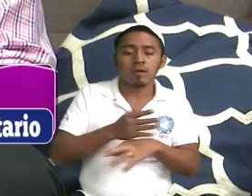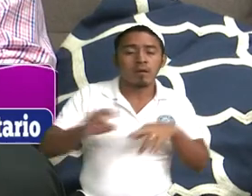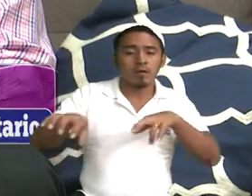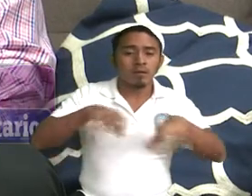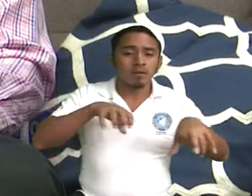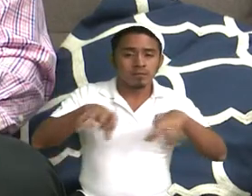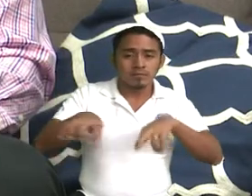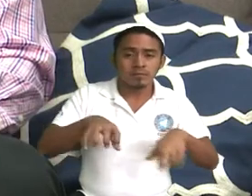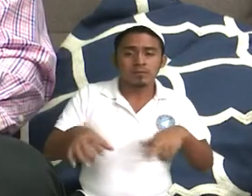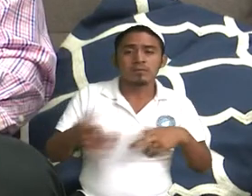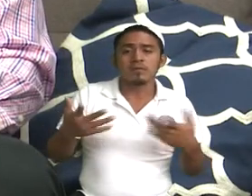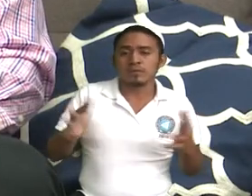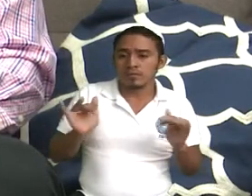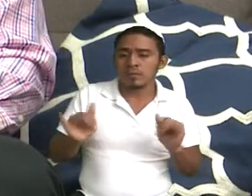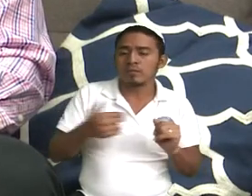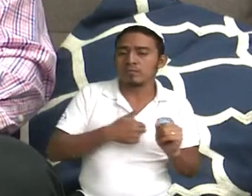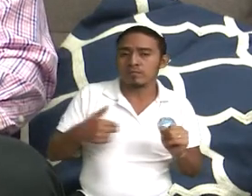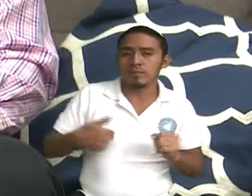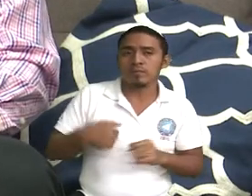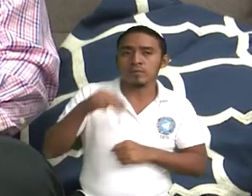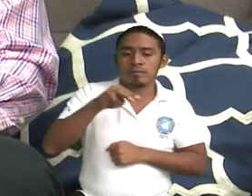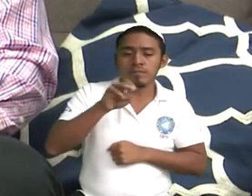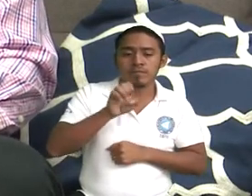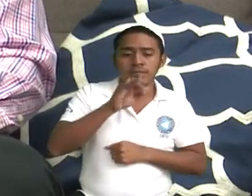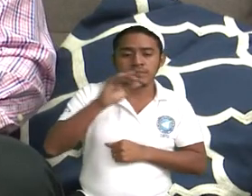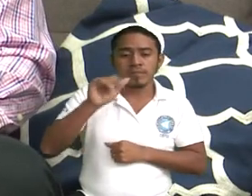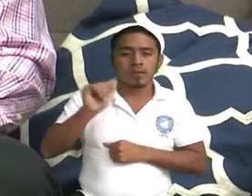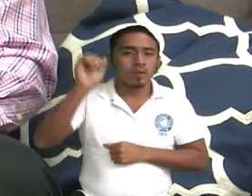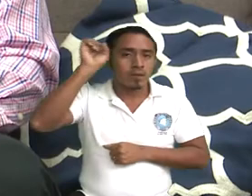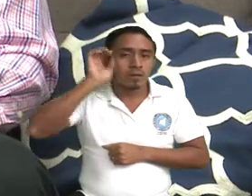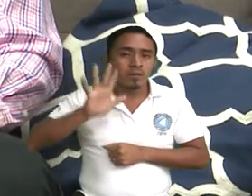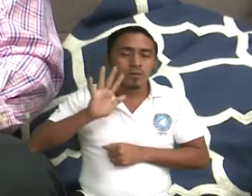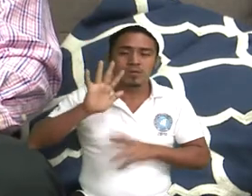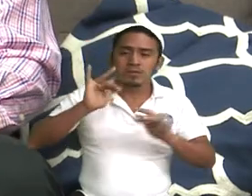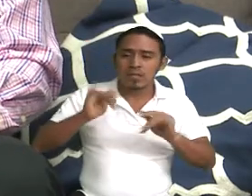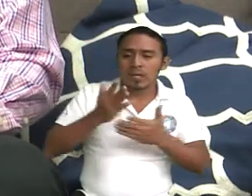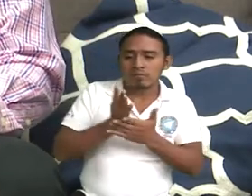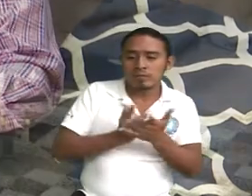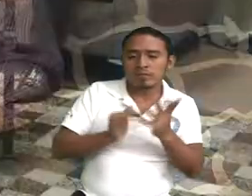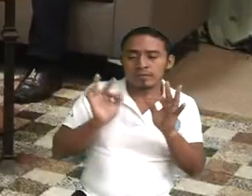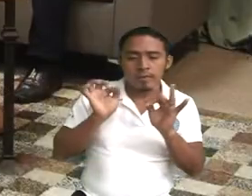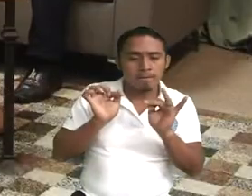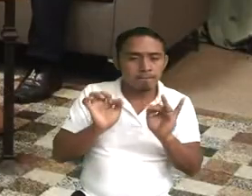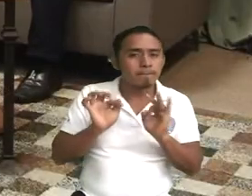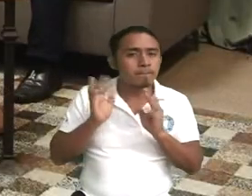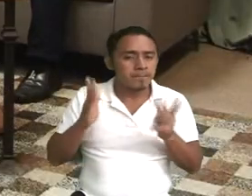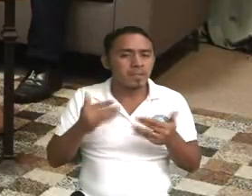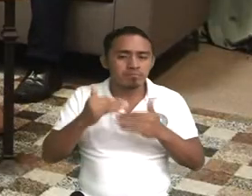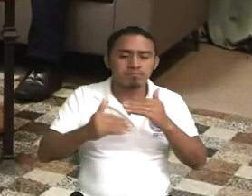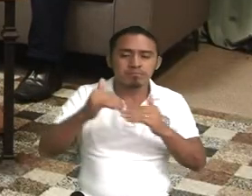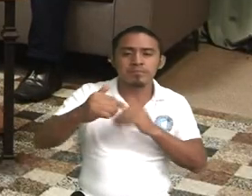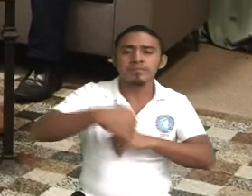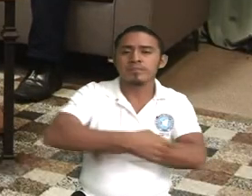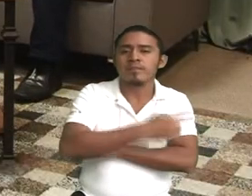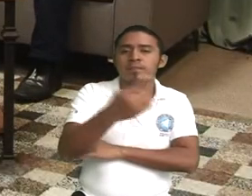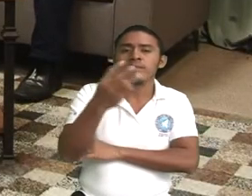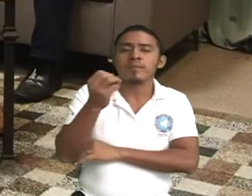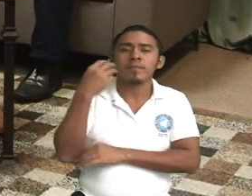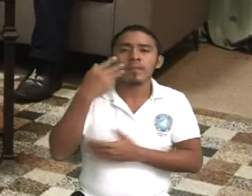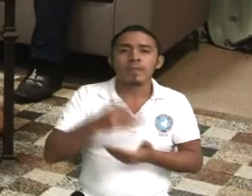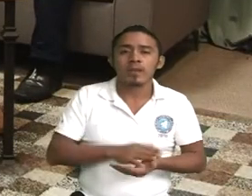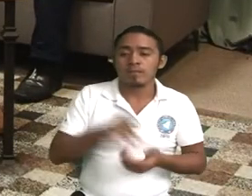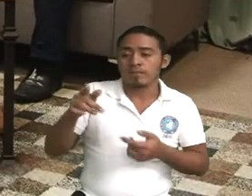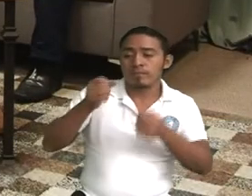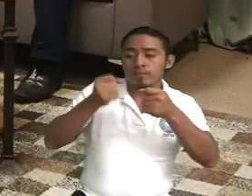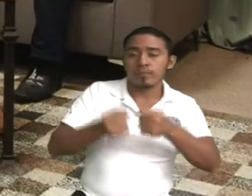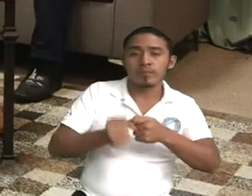realizado el INTUR y el MEFCA, unas ya ejecutadas, algunas actividades y otras por ejecutarse de cara a este 30 de mayo. Pues con nosotros el